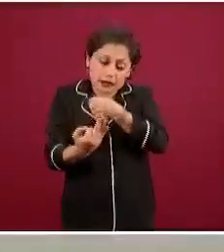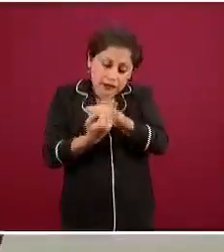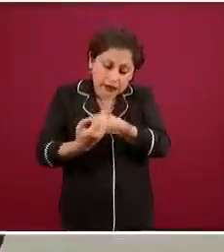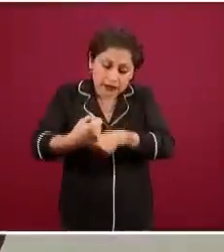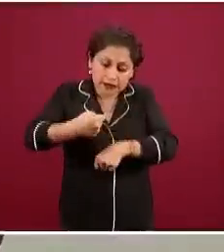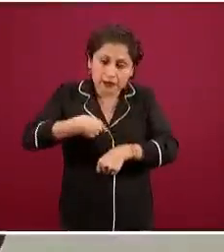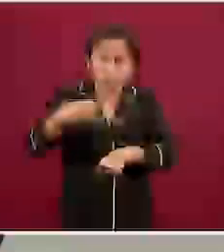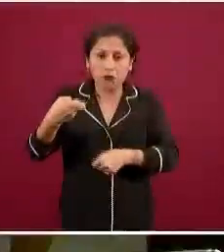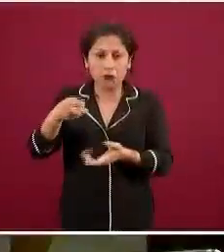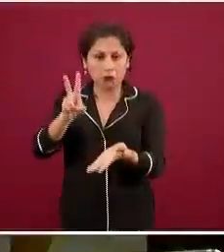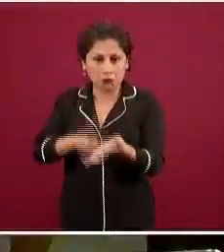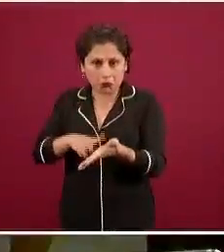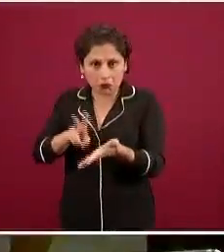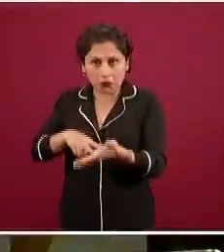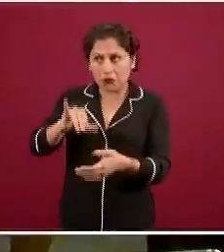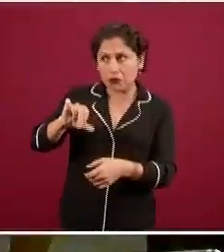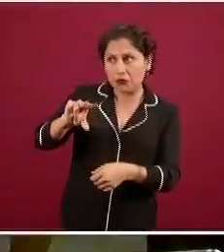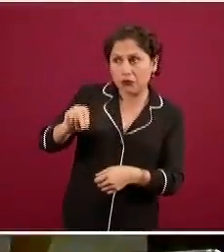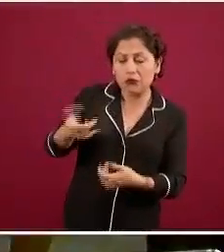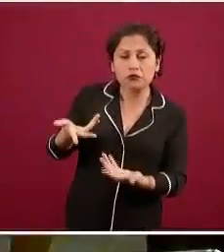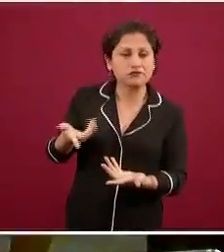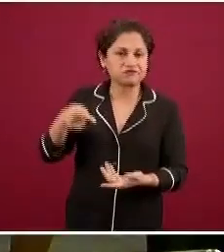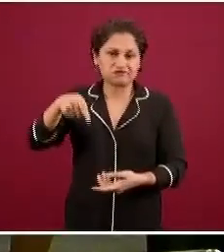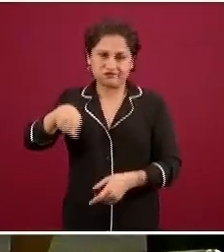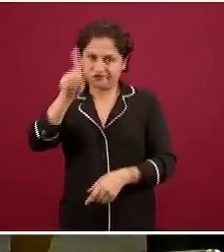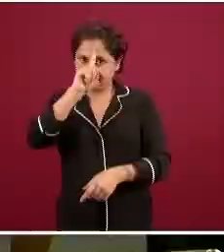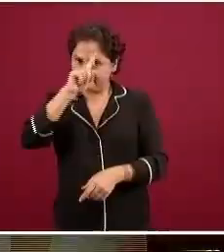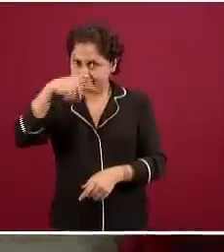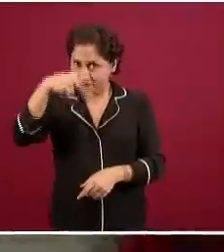tienen recomendación en México.